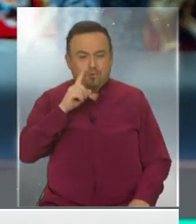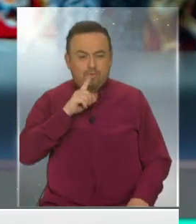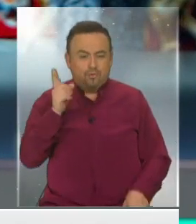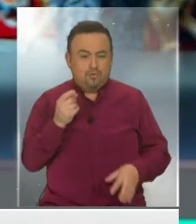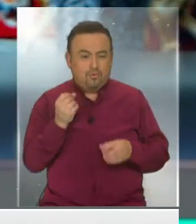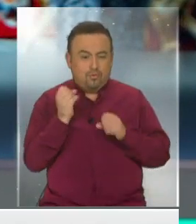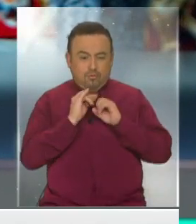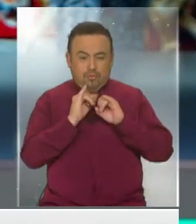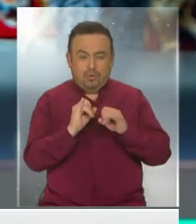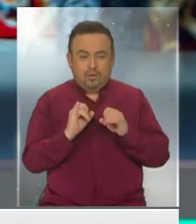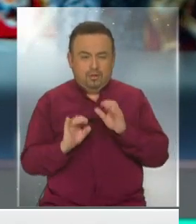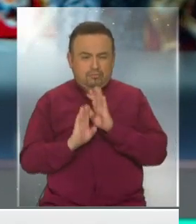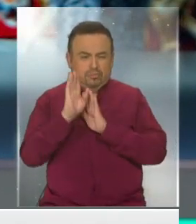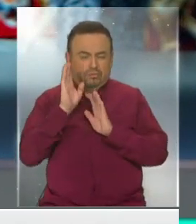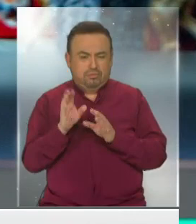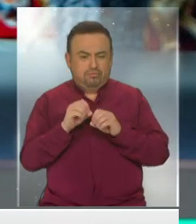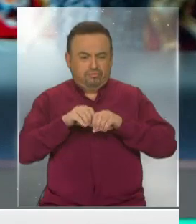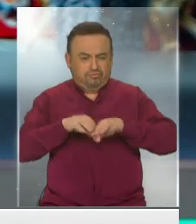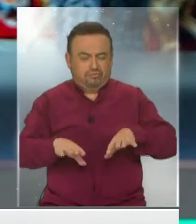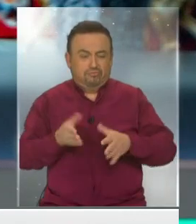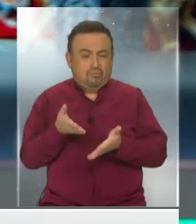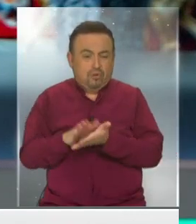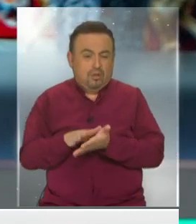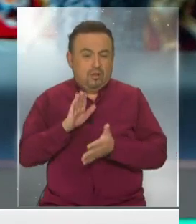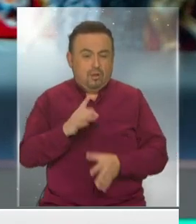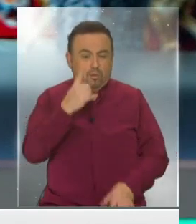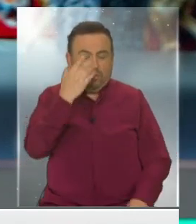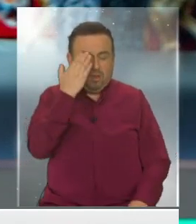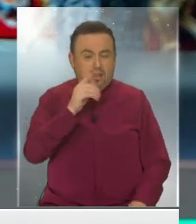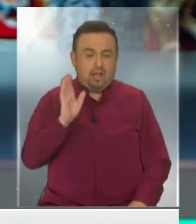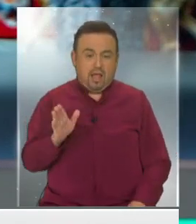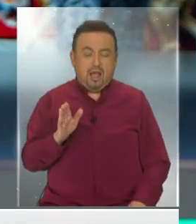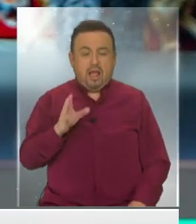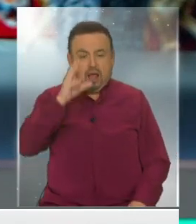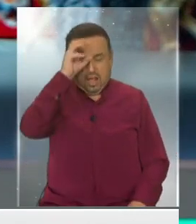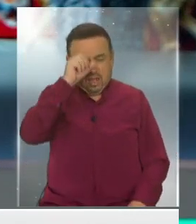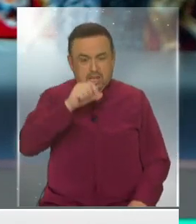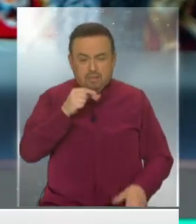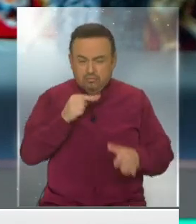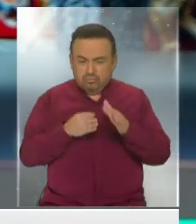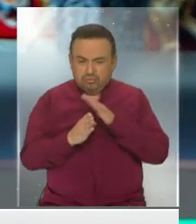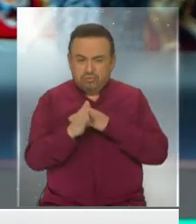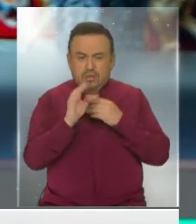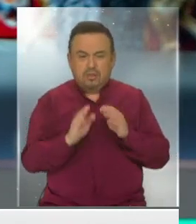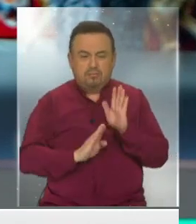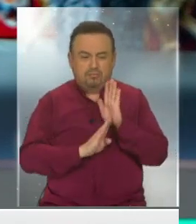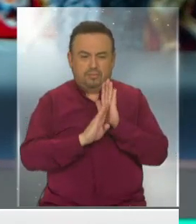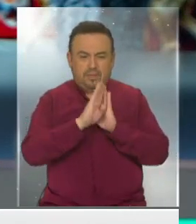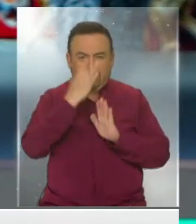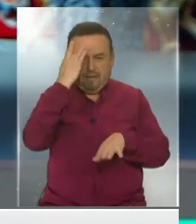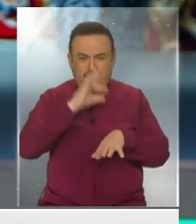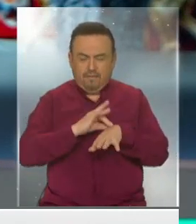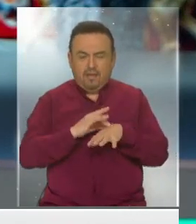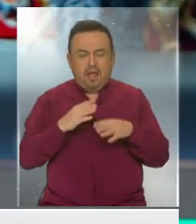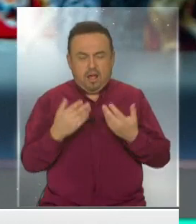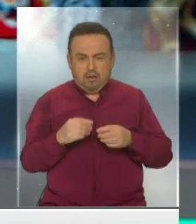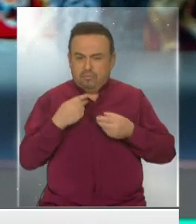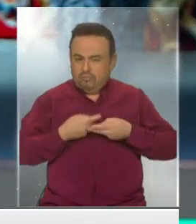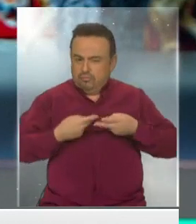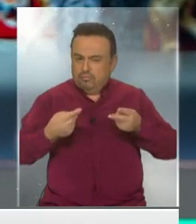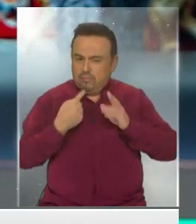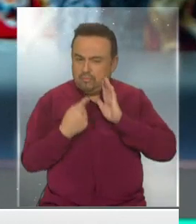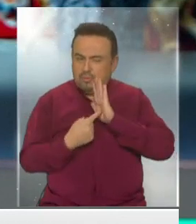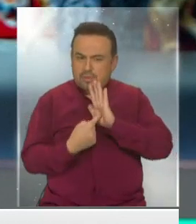que dan cuenta de un récord en contagios y fallecidos en un día esta argentina entrando recién en el peak de la enfermedad lo revisamos en el